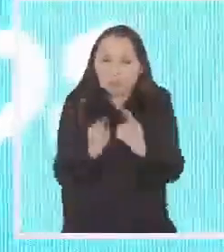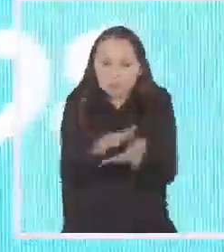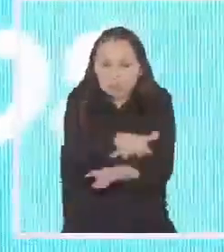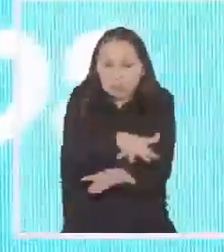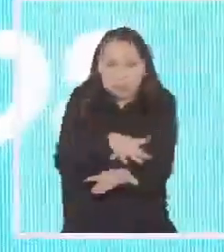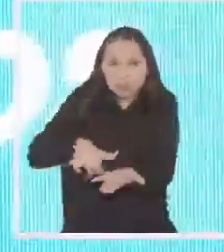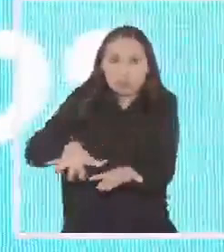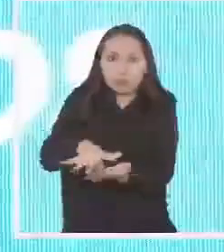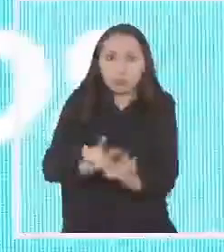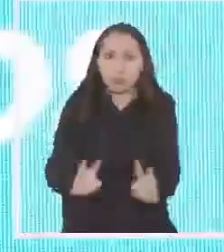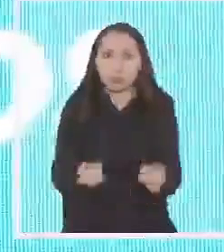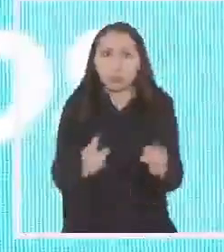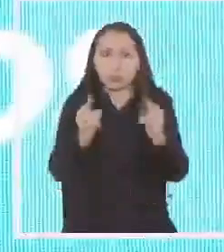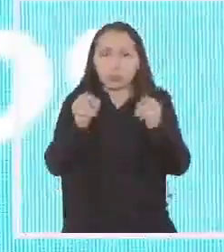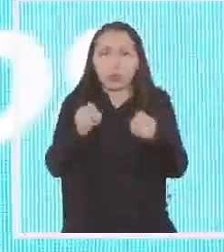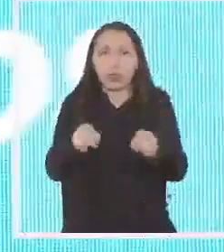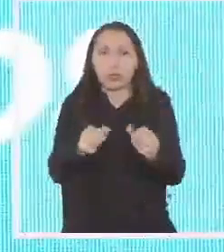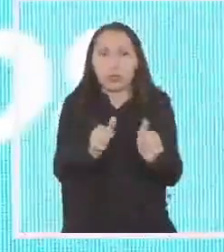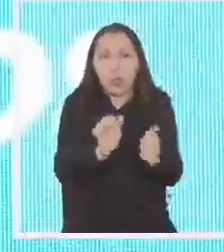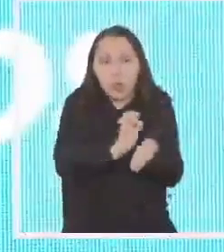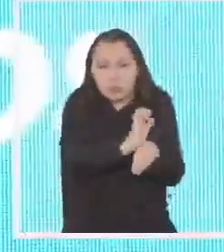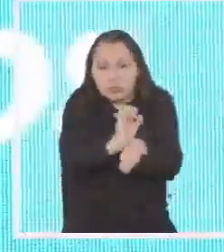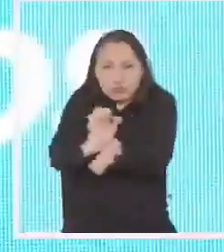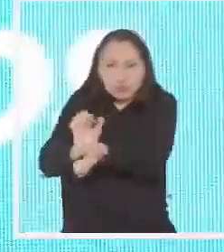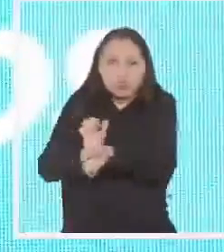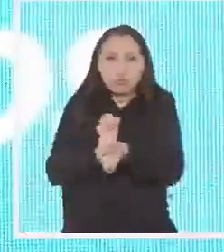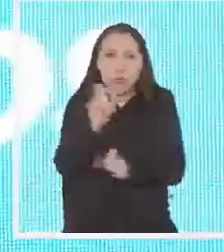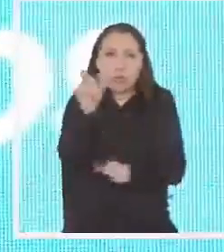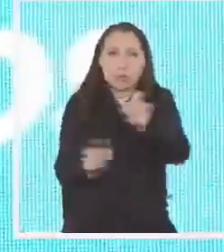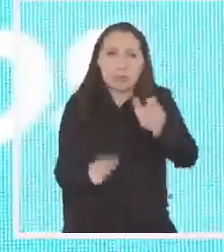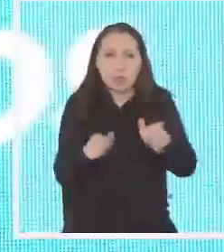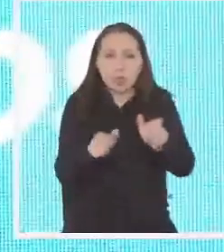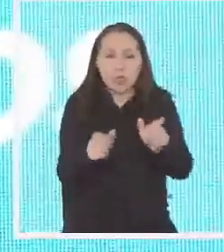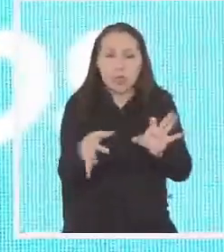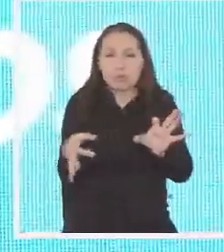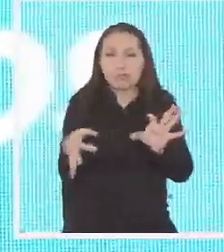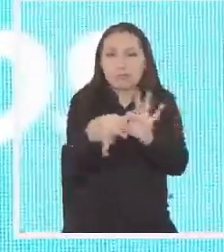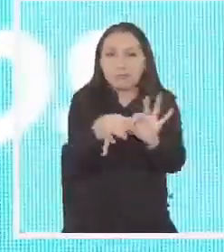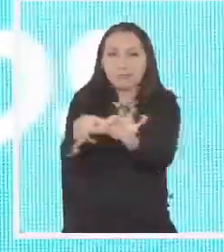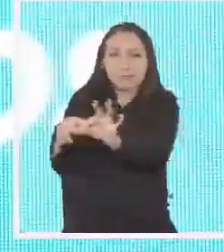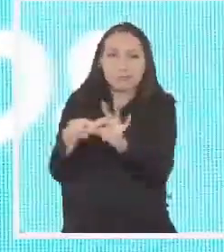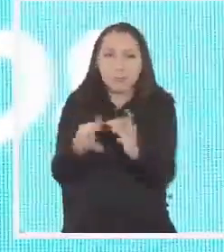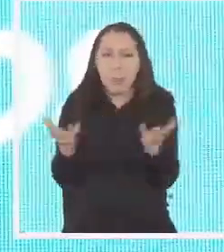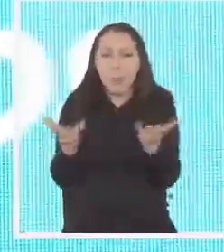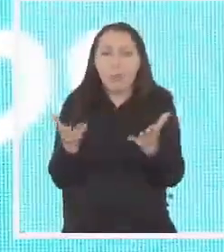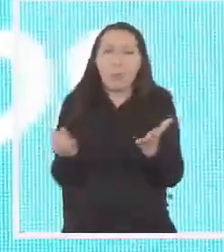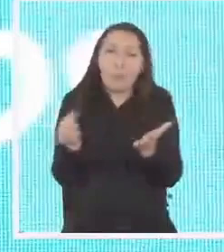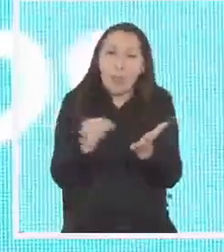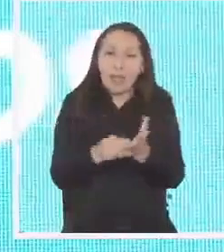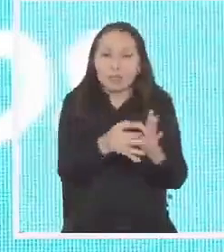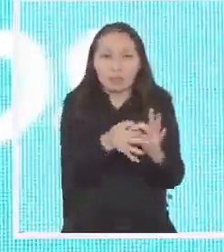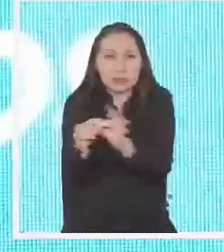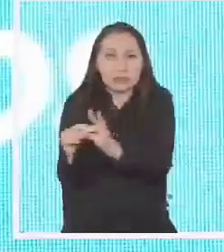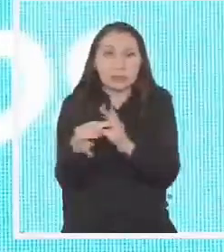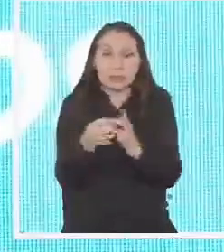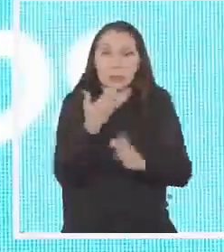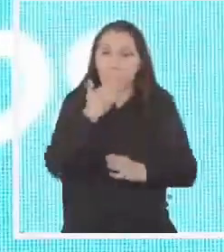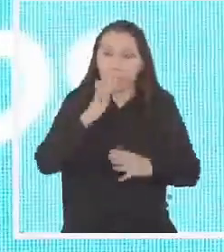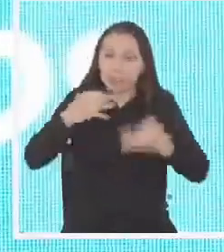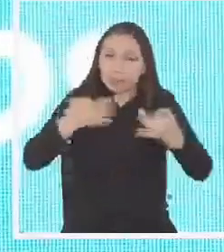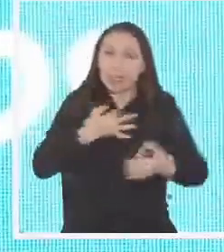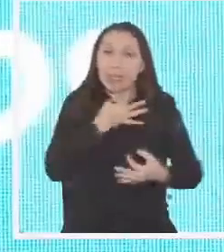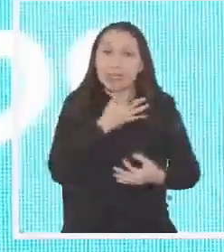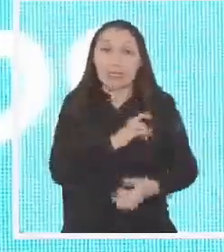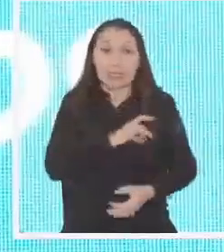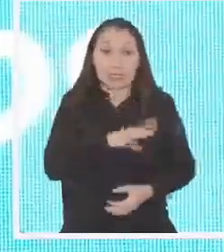ciudades, estamos hablando de cohesión social, de cómo generamos mayor cohesión social. Porque la mejor garantía